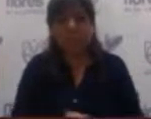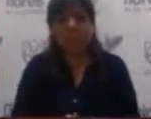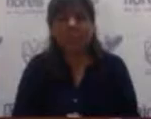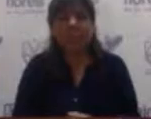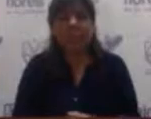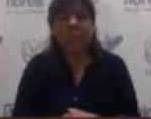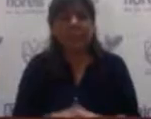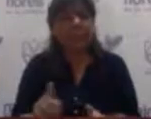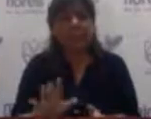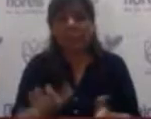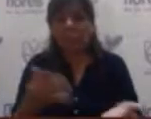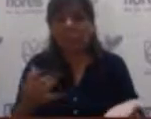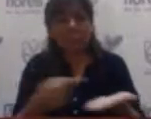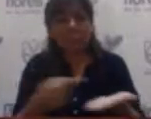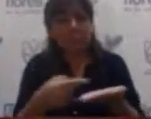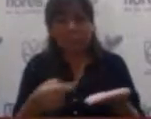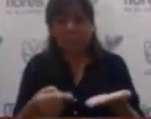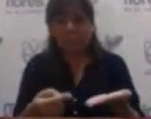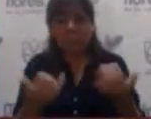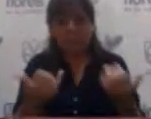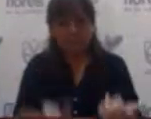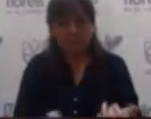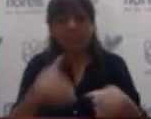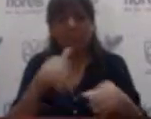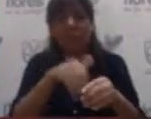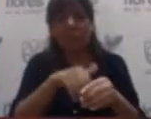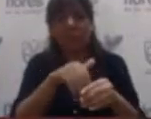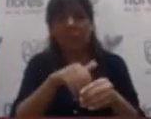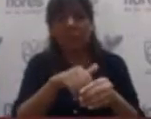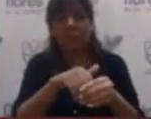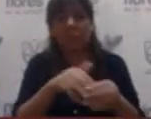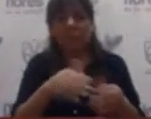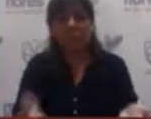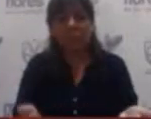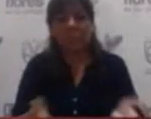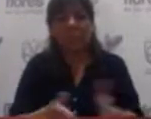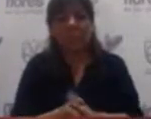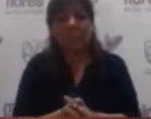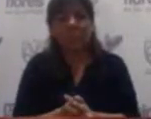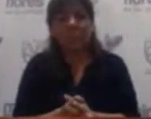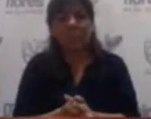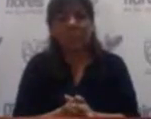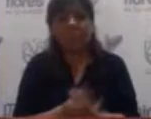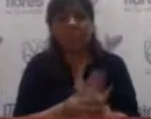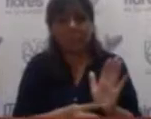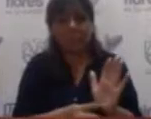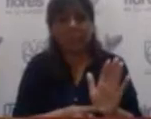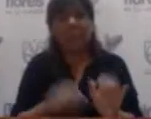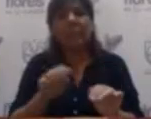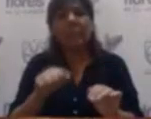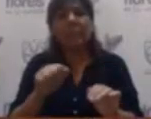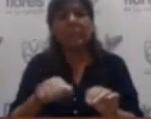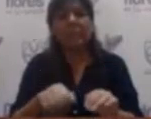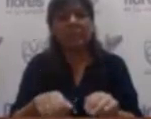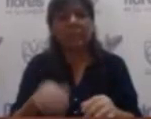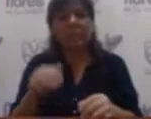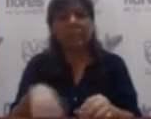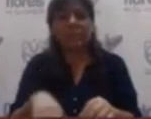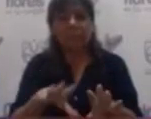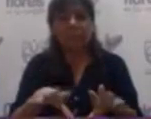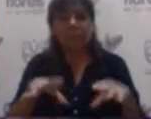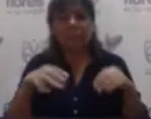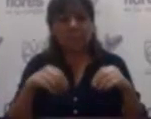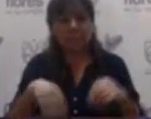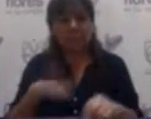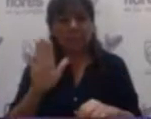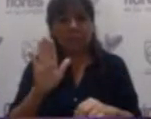Si no hay debate, procederemos a votar. Aquellos miembros del Consejo que estén a favor, sin antes expresarlo en señal de conformidad, se ha aprobado por unanimidad. Muchas gracias. Vamos al